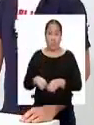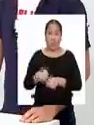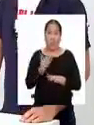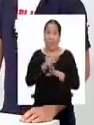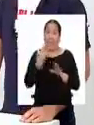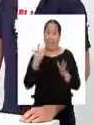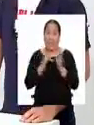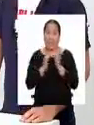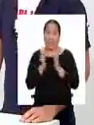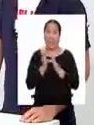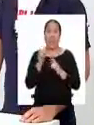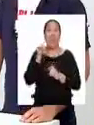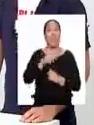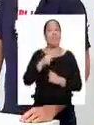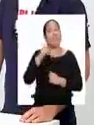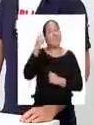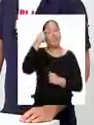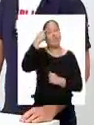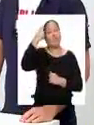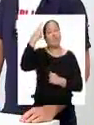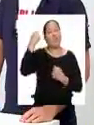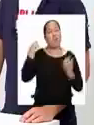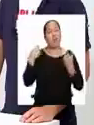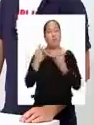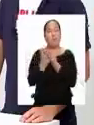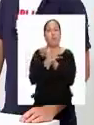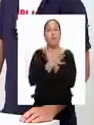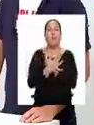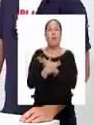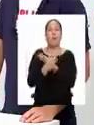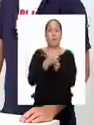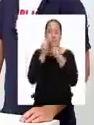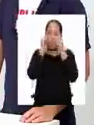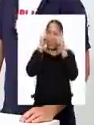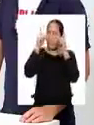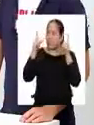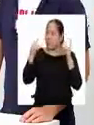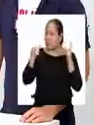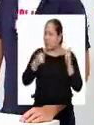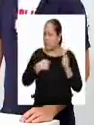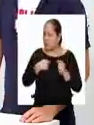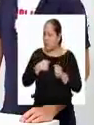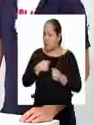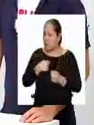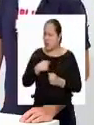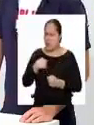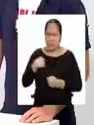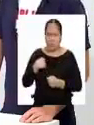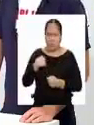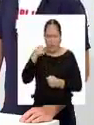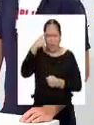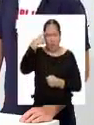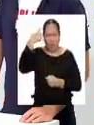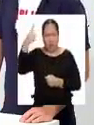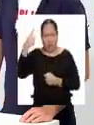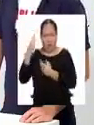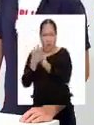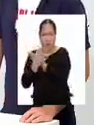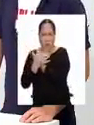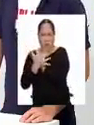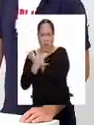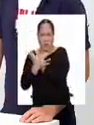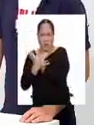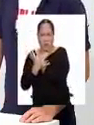Este soñaba que era una mariposa y al despertar se preguntaba si había soñado que era una mariposa o si ahora era una